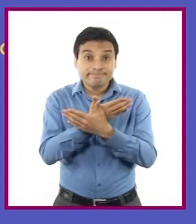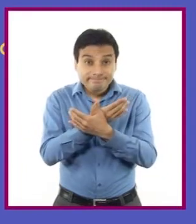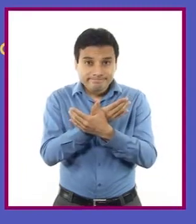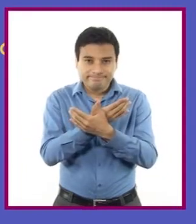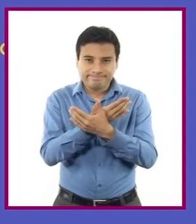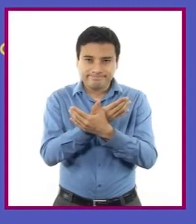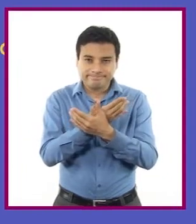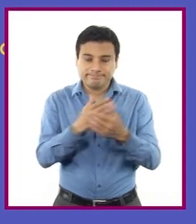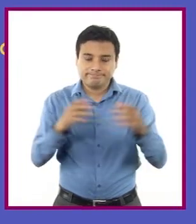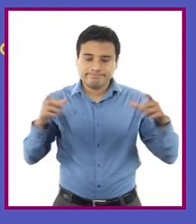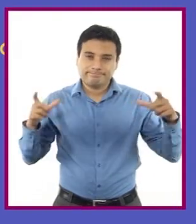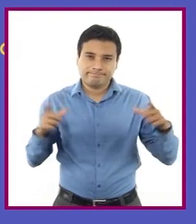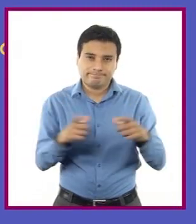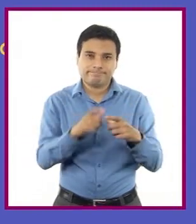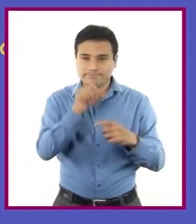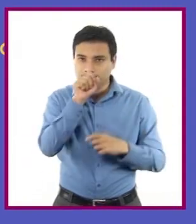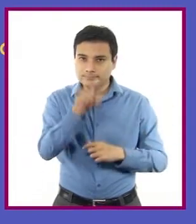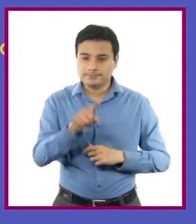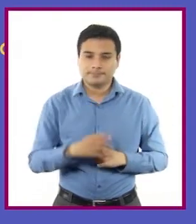Norteamérica.